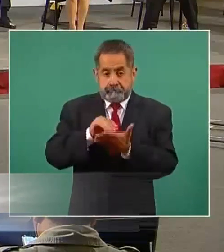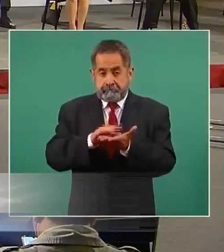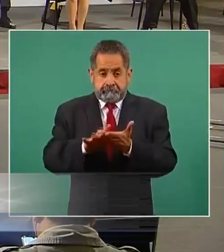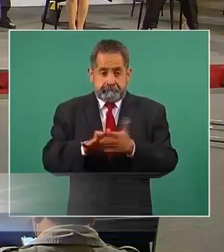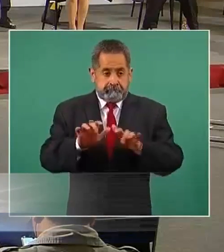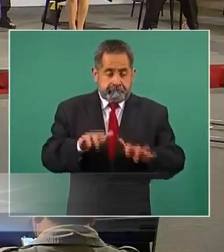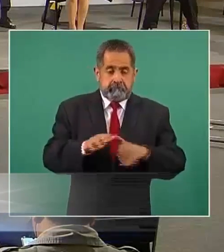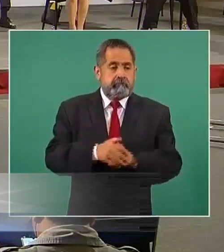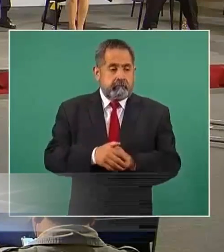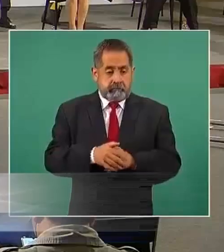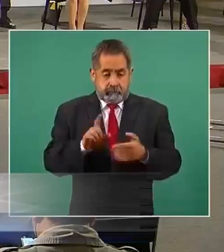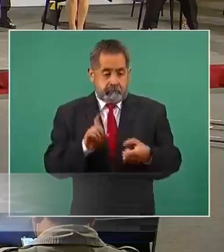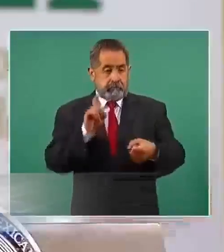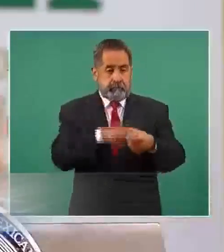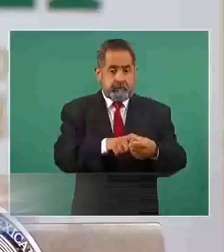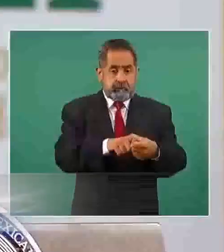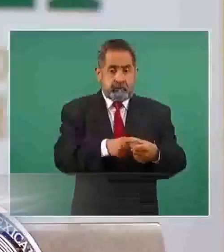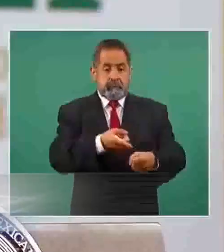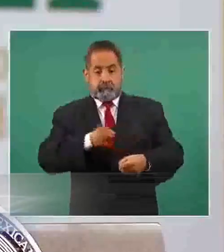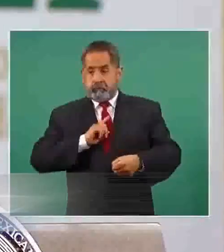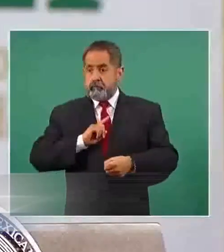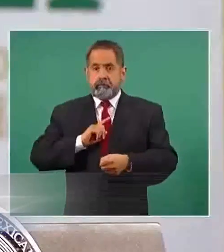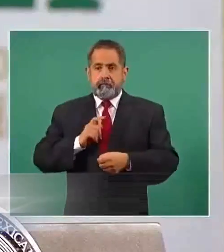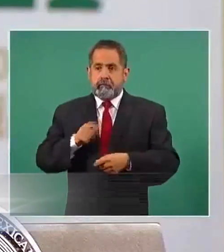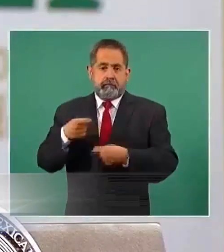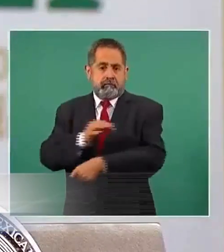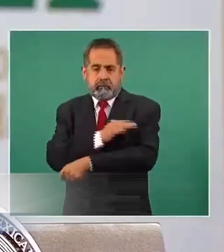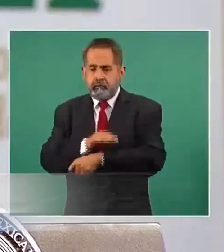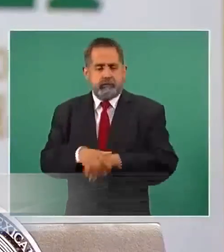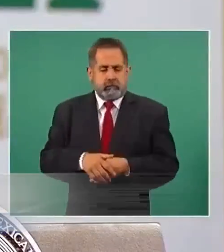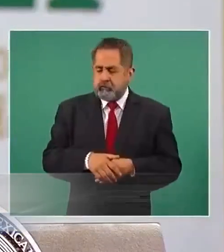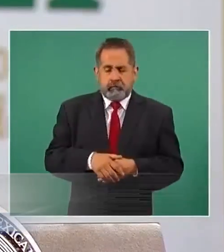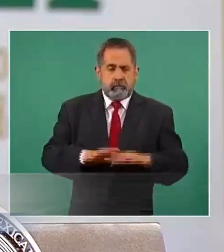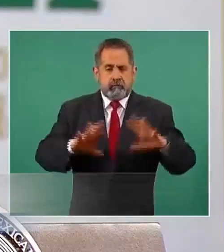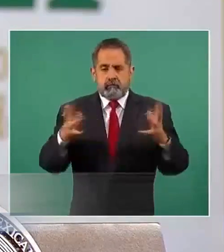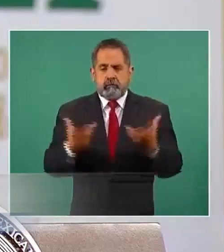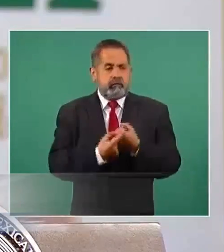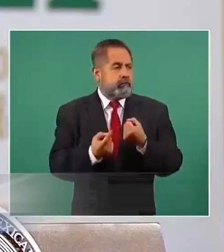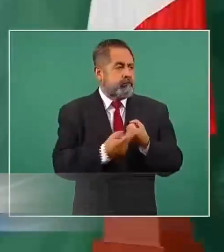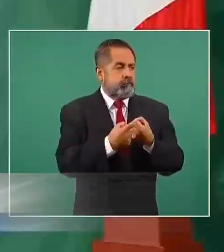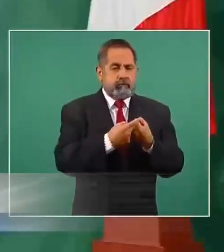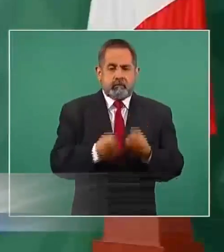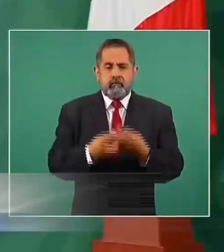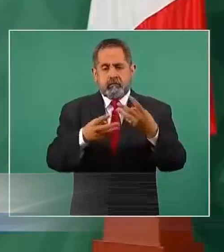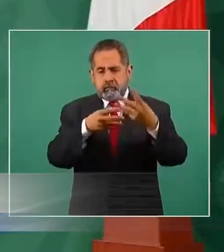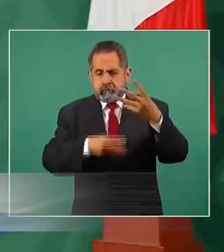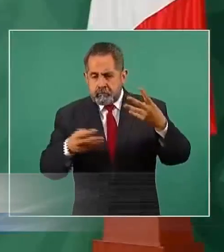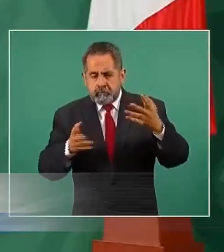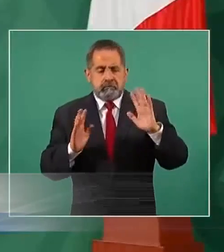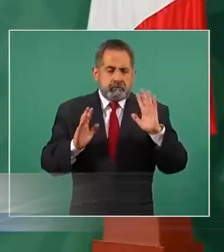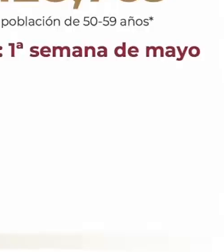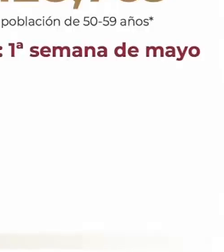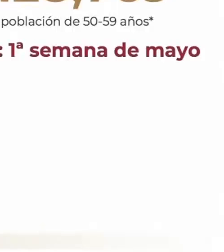no depende el orden de la aplicación, nos permite planear, pero no depende el orden, pero sí invitamos a toda la población